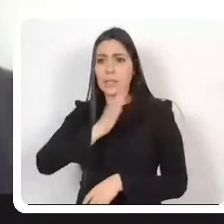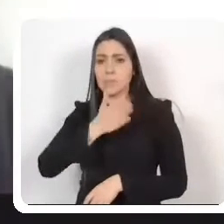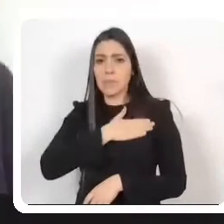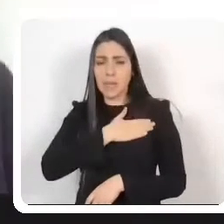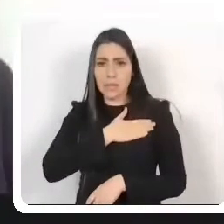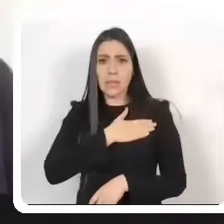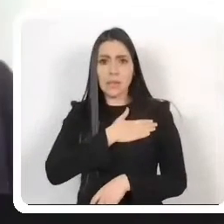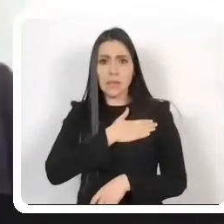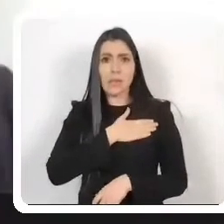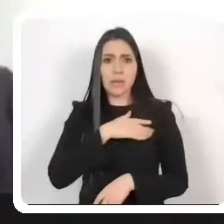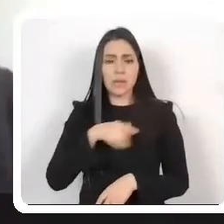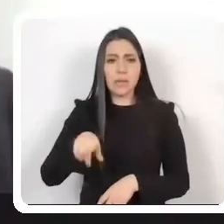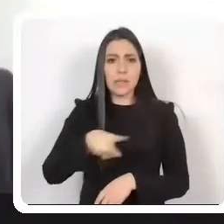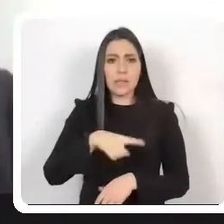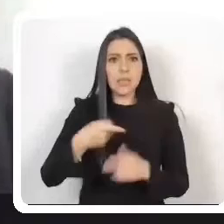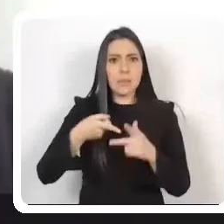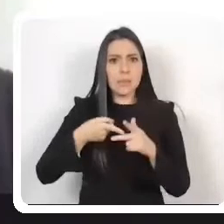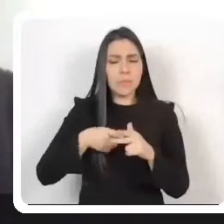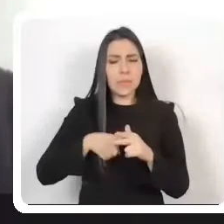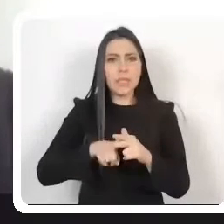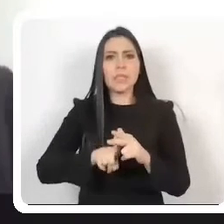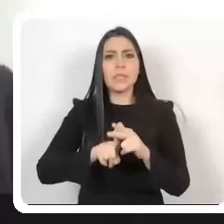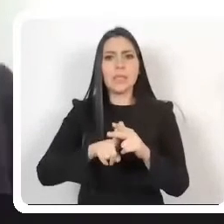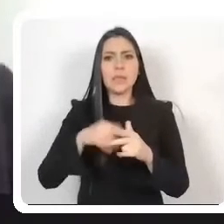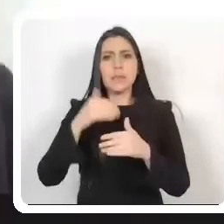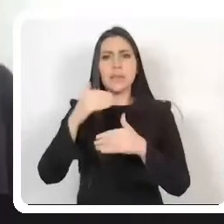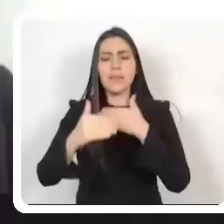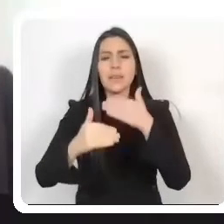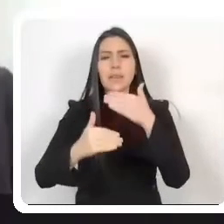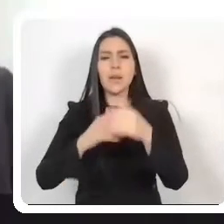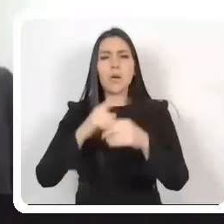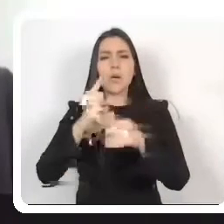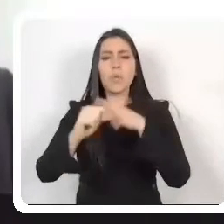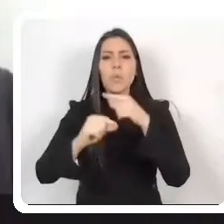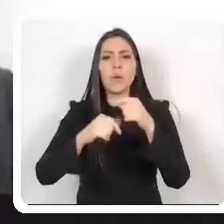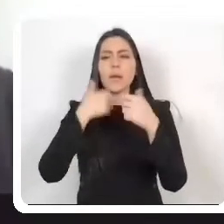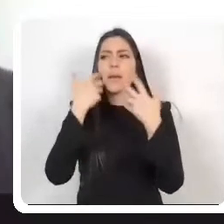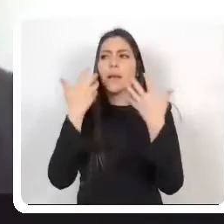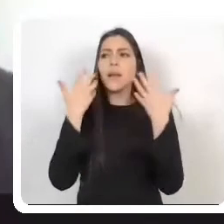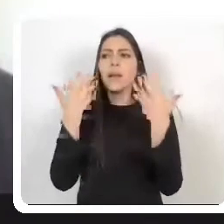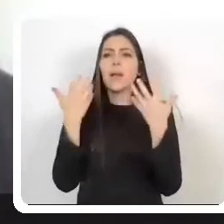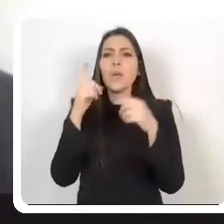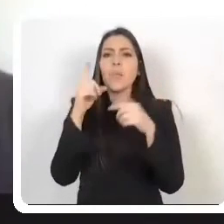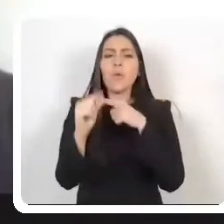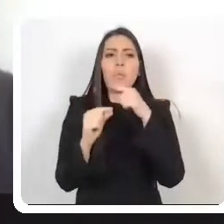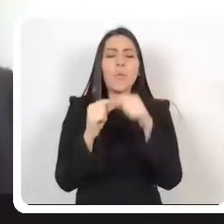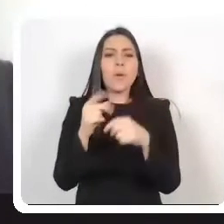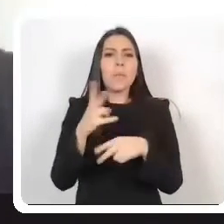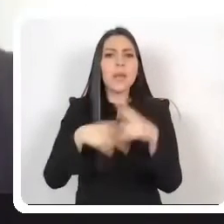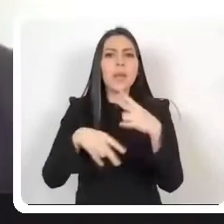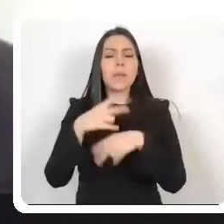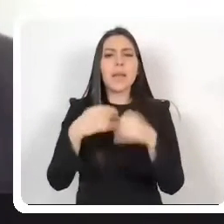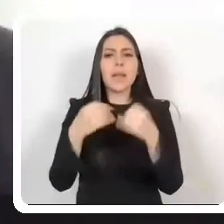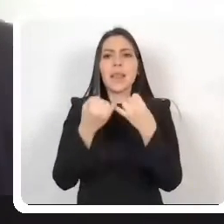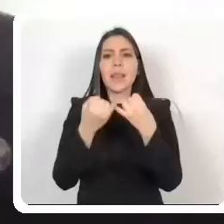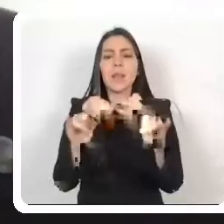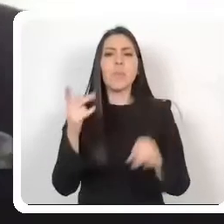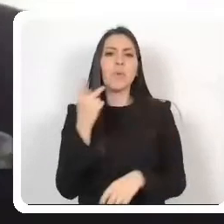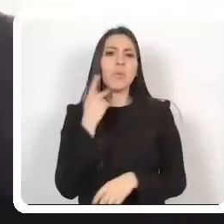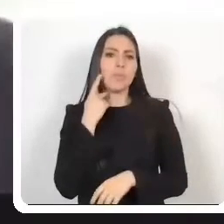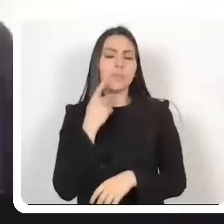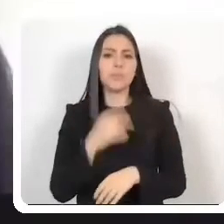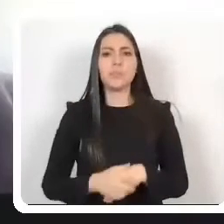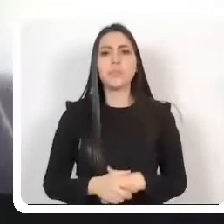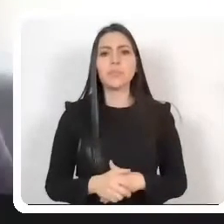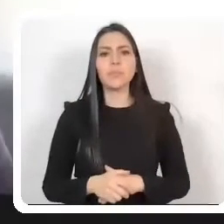comenzaba a sentir sus primeros ensueños de independencia política. Oriundo de